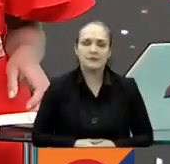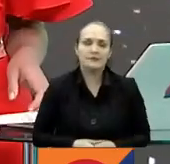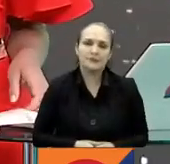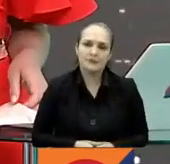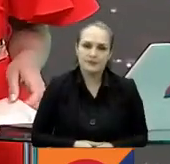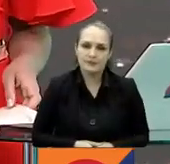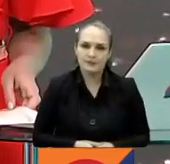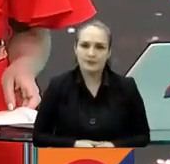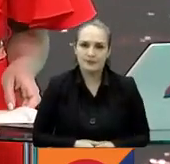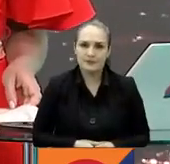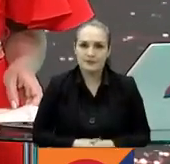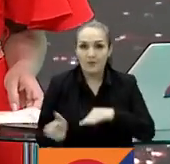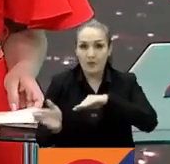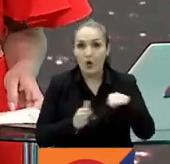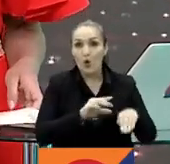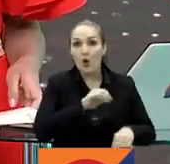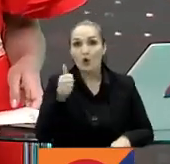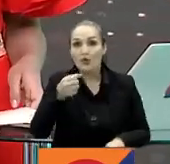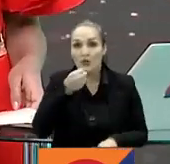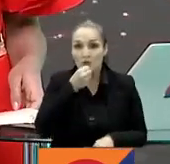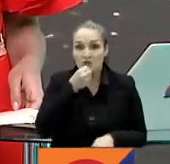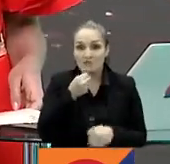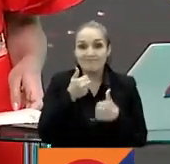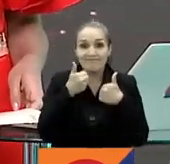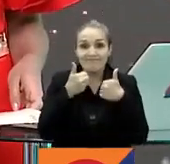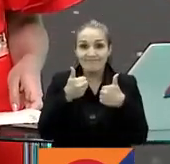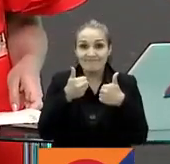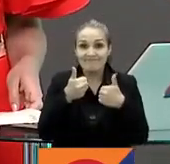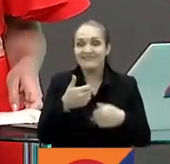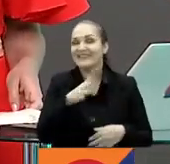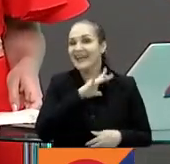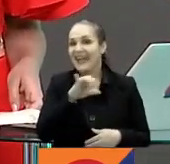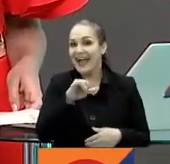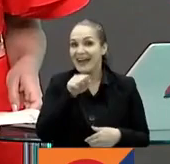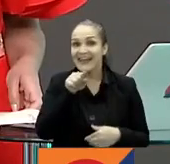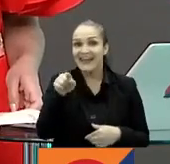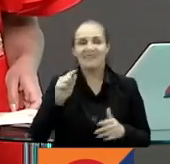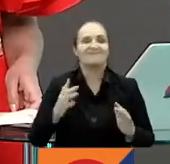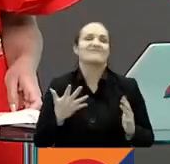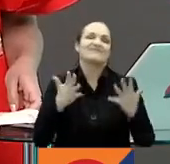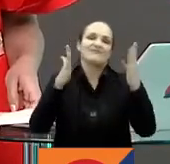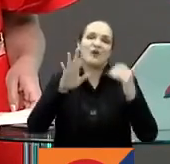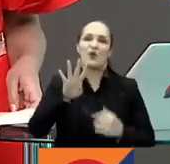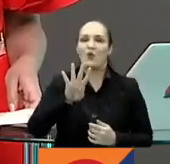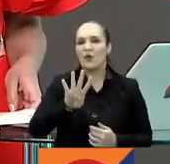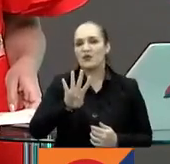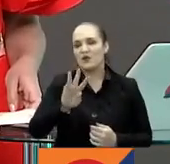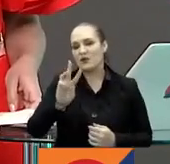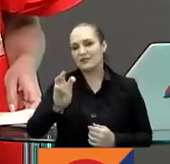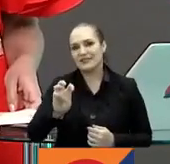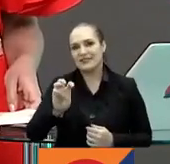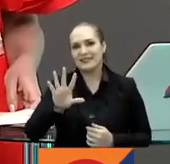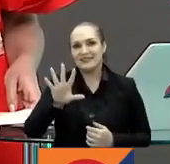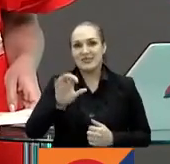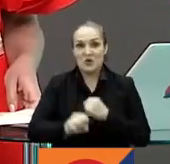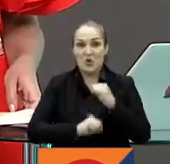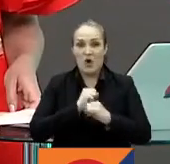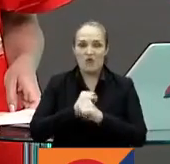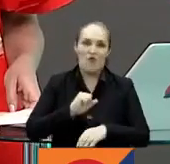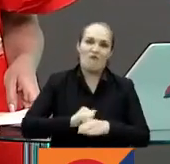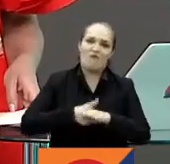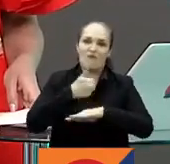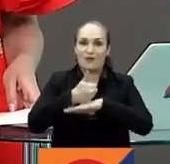Y ahora pasamos a noticias más amables, porque hoy Cali está cumpliendo 485 años de su fundación. Durante el día se han